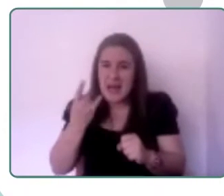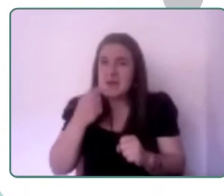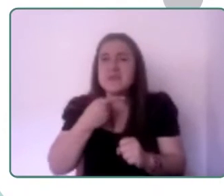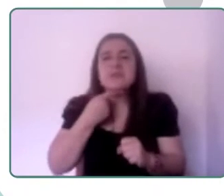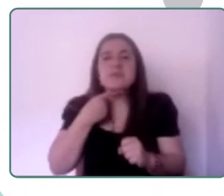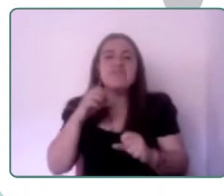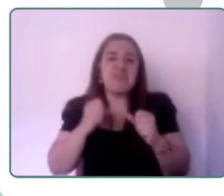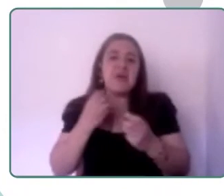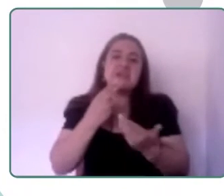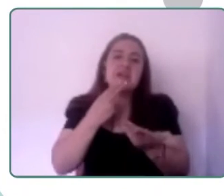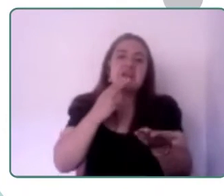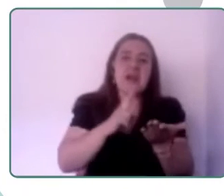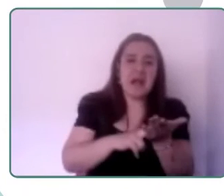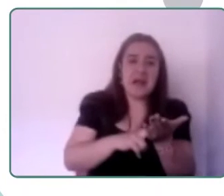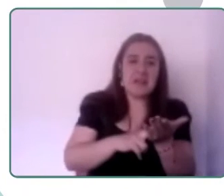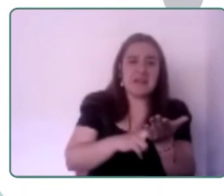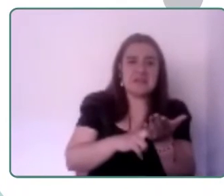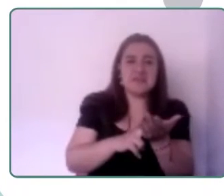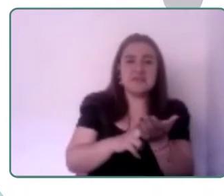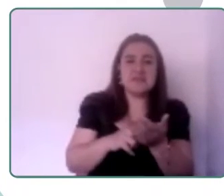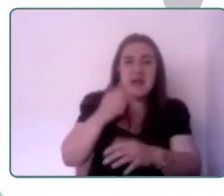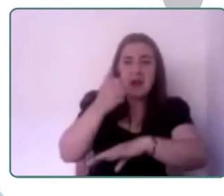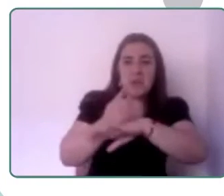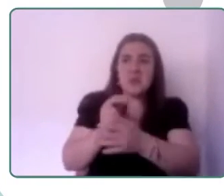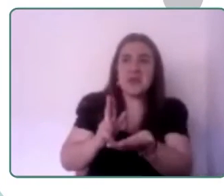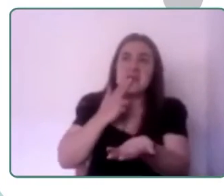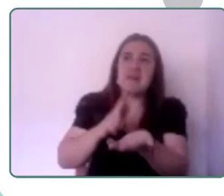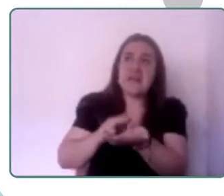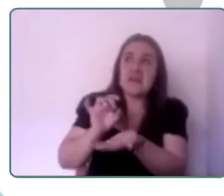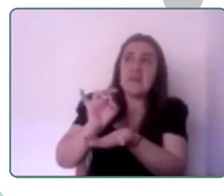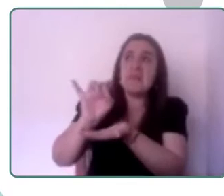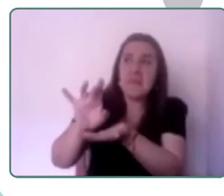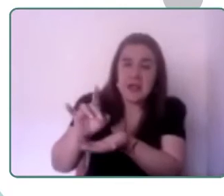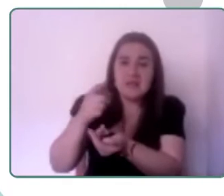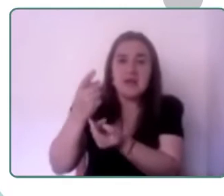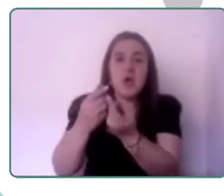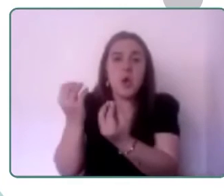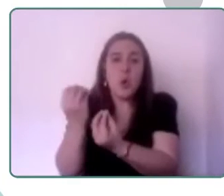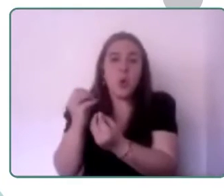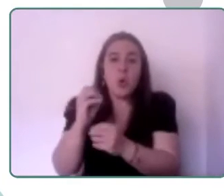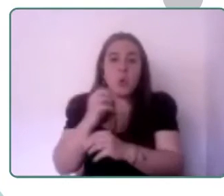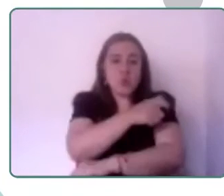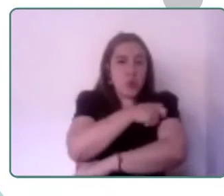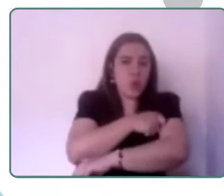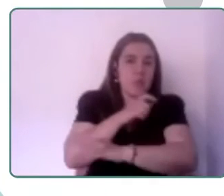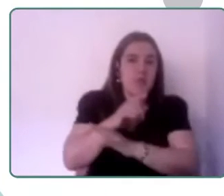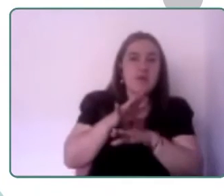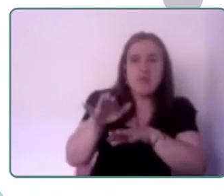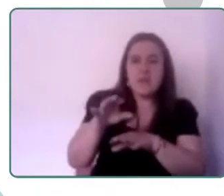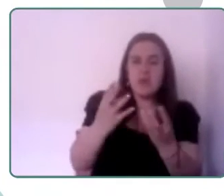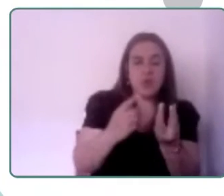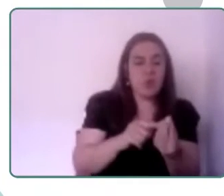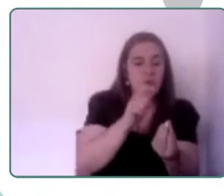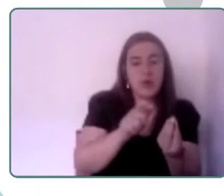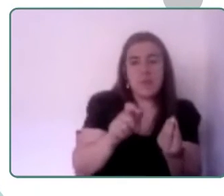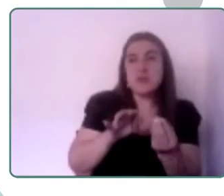las autoridades competentes, en conformar comisiones que representan al grupo ante las autoridades y de promover un líder